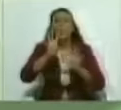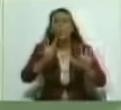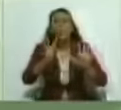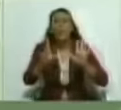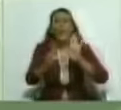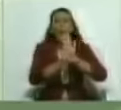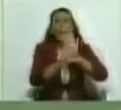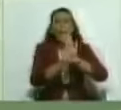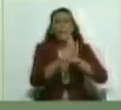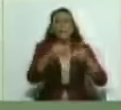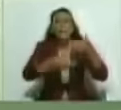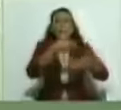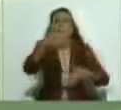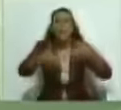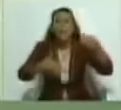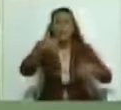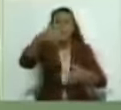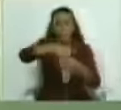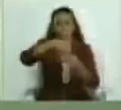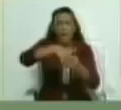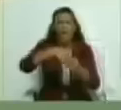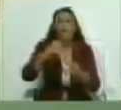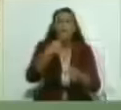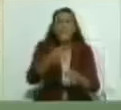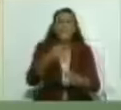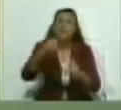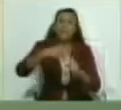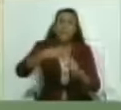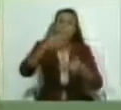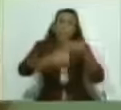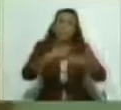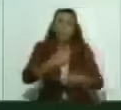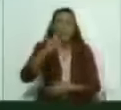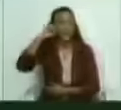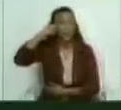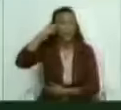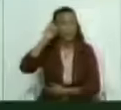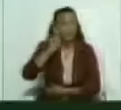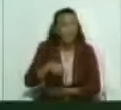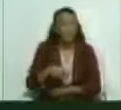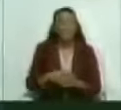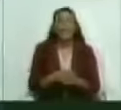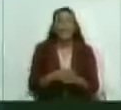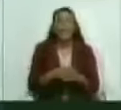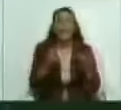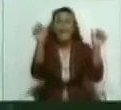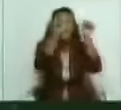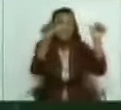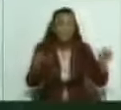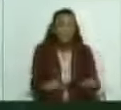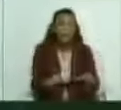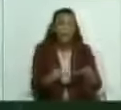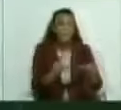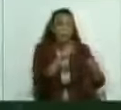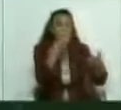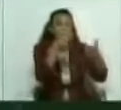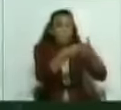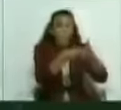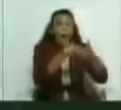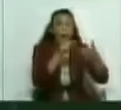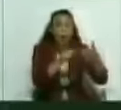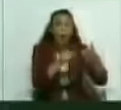Ley Orgánica de Procesos Electorales, que estipula este tipo de procesos. Recordemos que el sistema de postulaciones en nuestro país